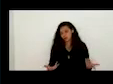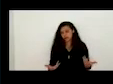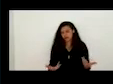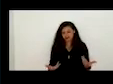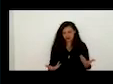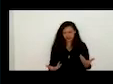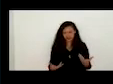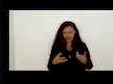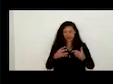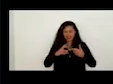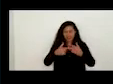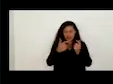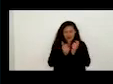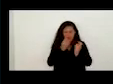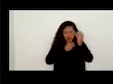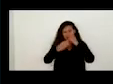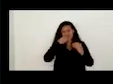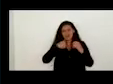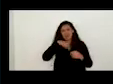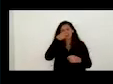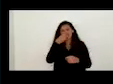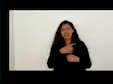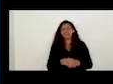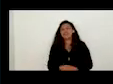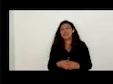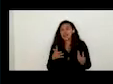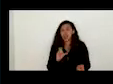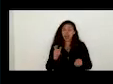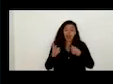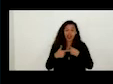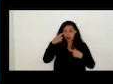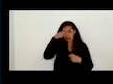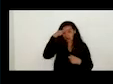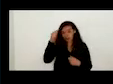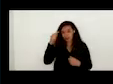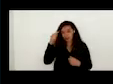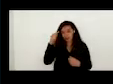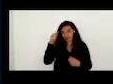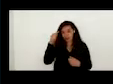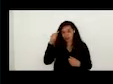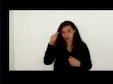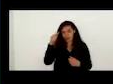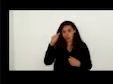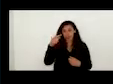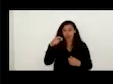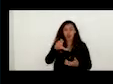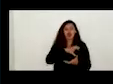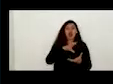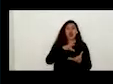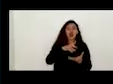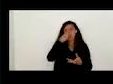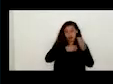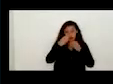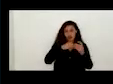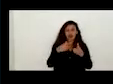grupos de alimentos que he mencionado hasta ahorita. Algo tan sencillo en una comida central como un plato de sopa de